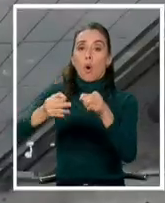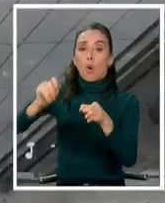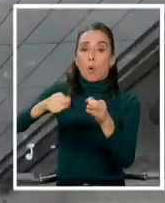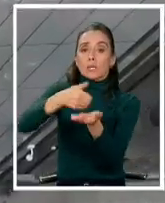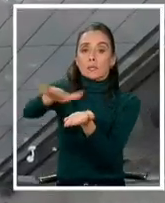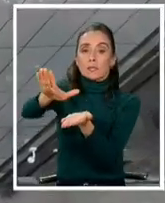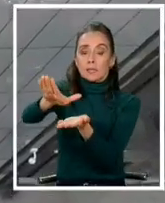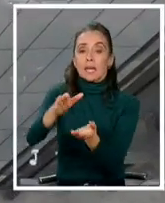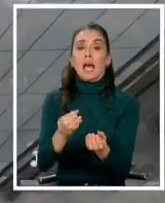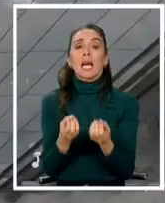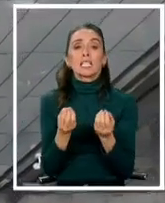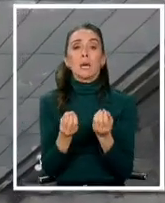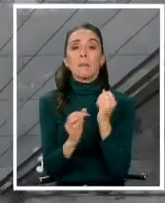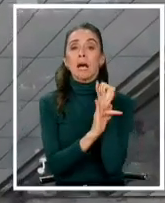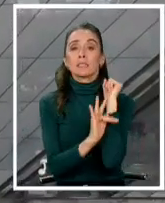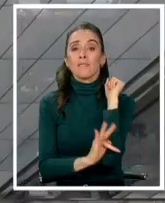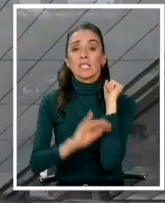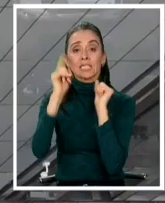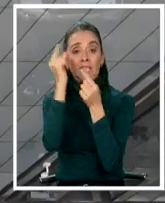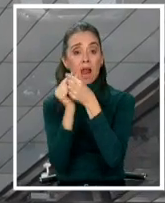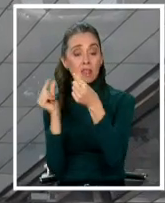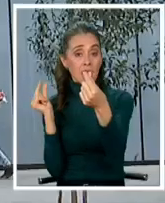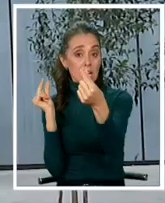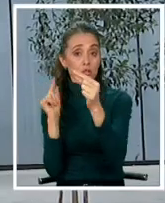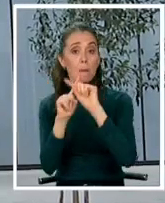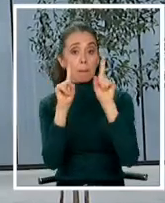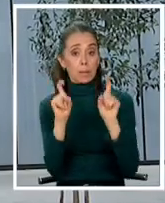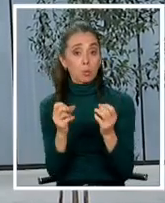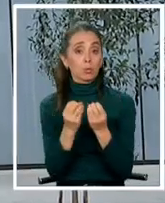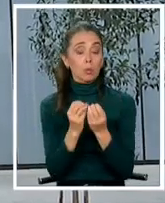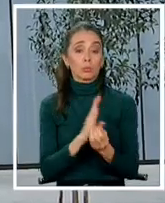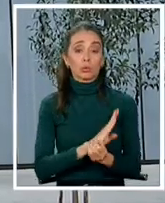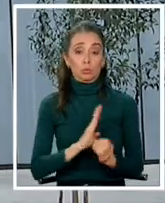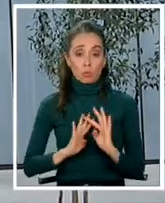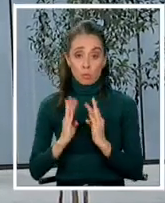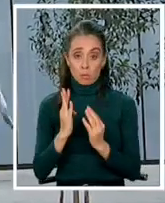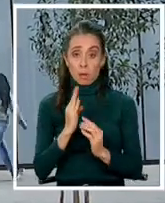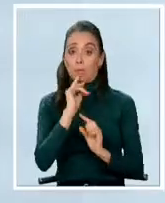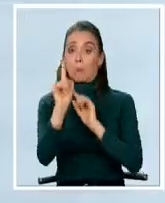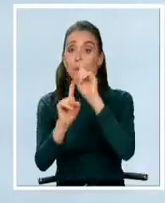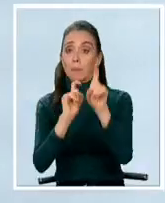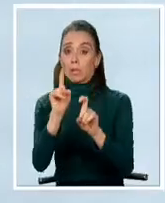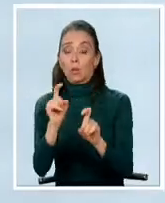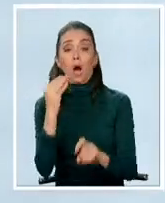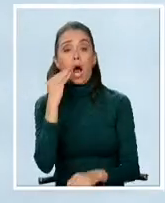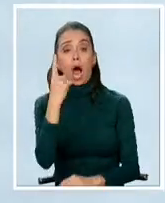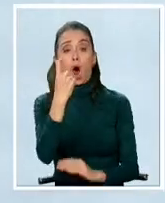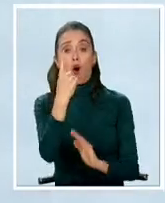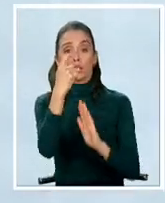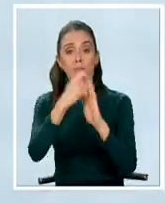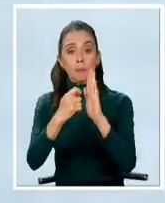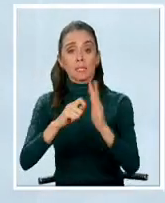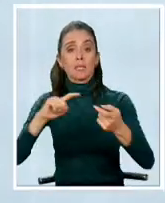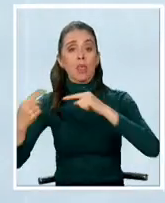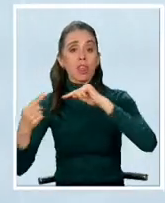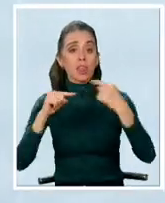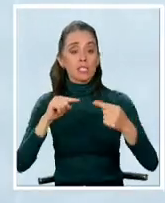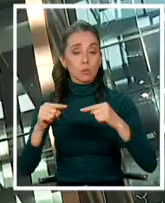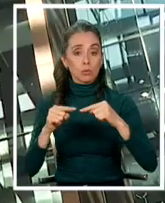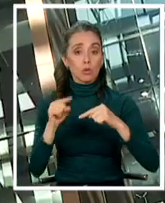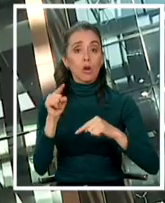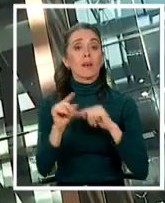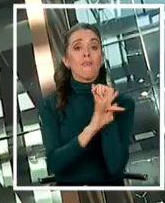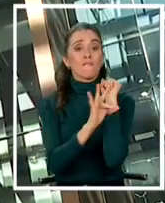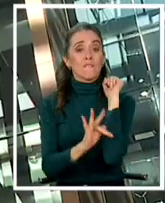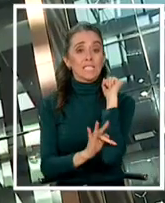que pasará con el fiscal nacional la pregunta que muchos convencionales hicieron en medio de los casi once meses de debate máxima